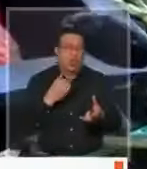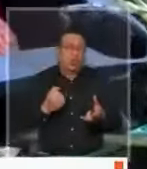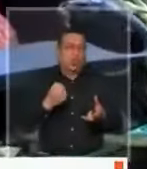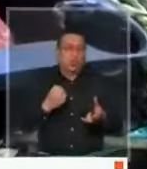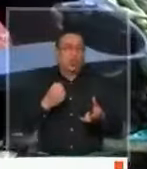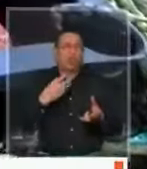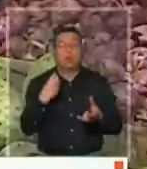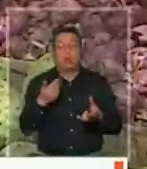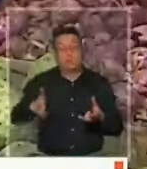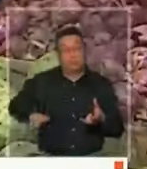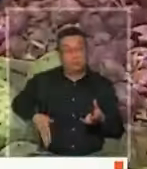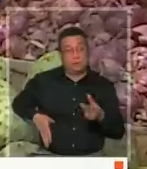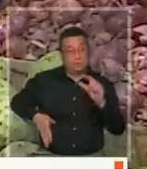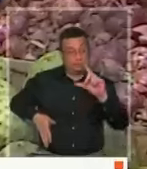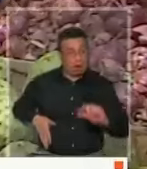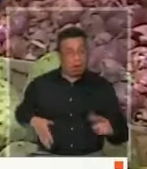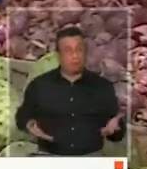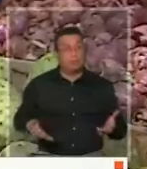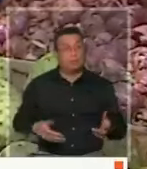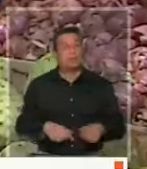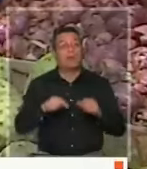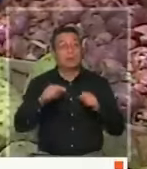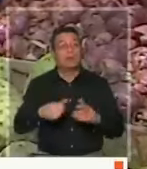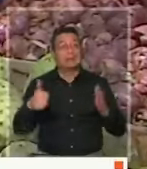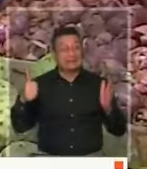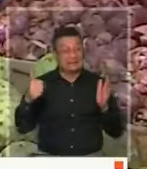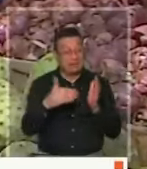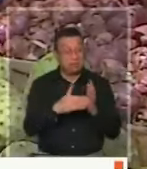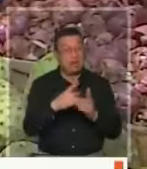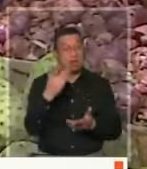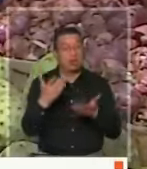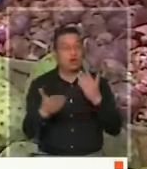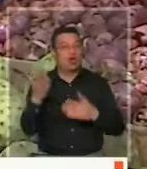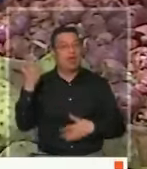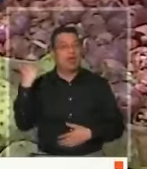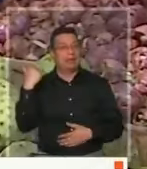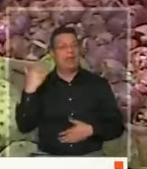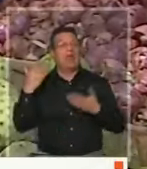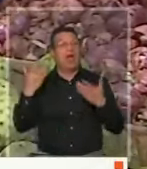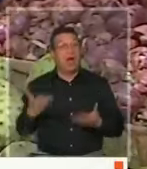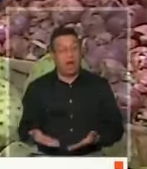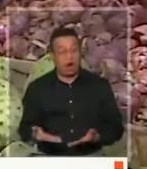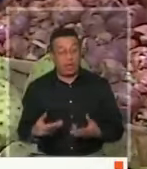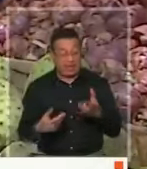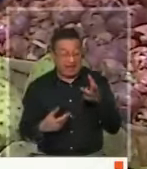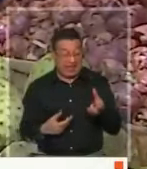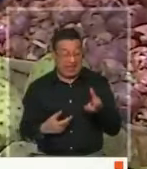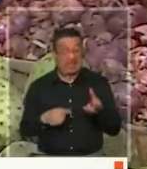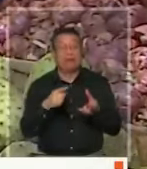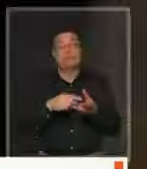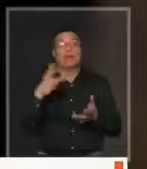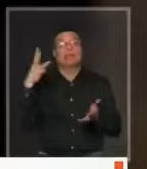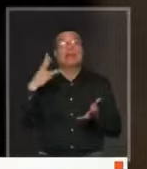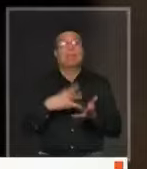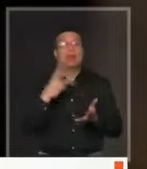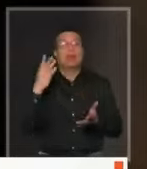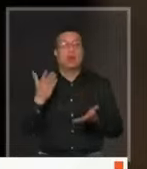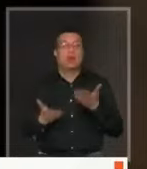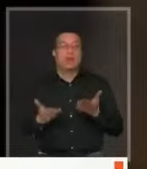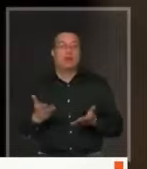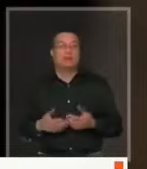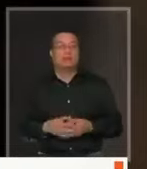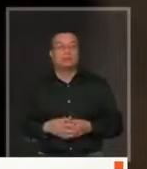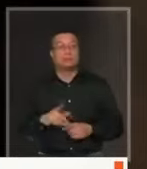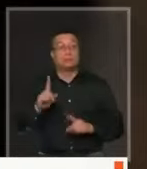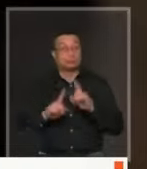amables con el bolsillo. Llegó hasta a 6.000 pesos el kilo. Hoy día la frutilla grande está a 3.000. En